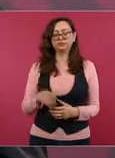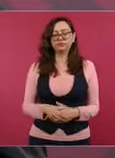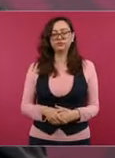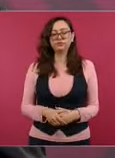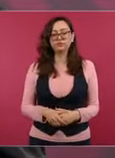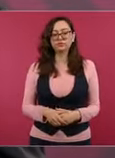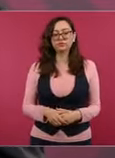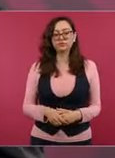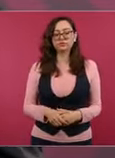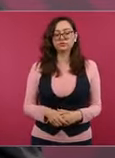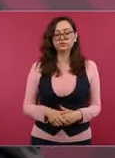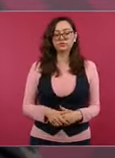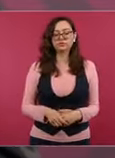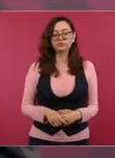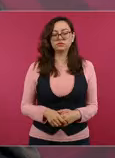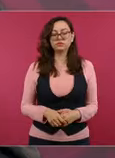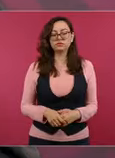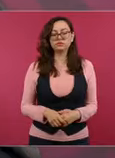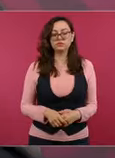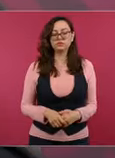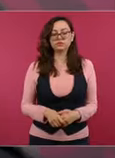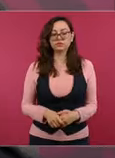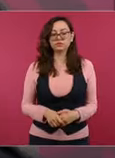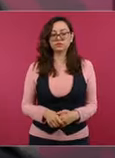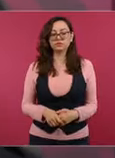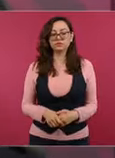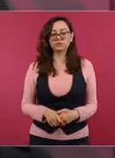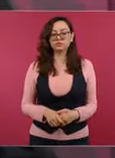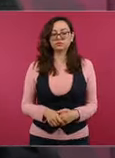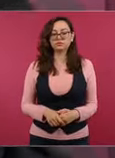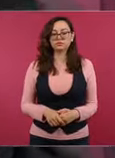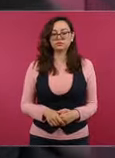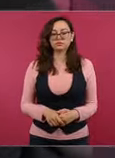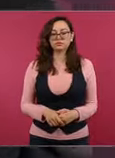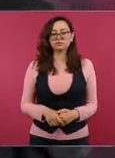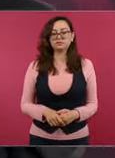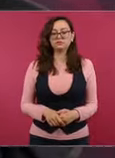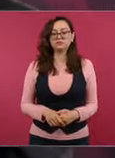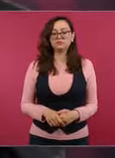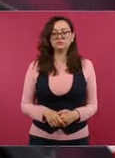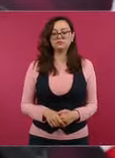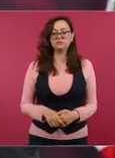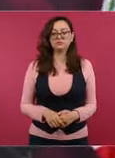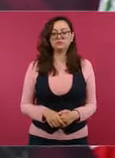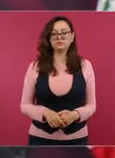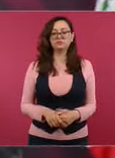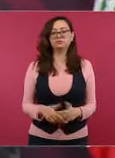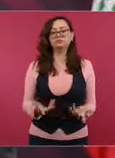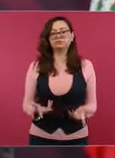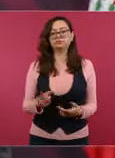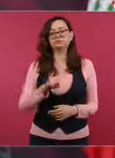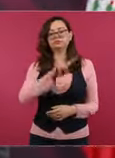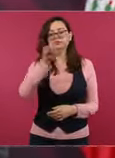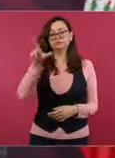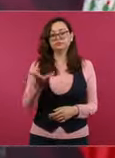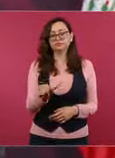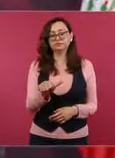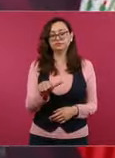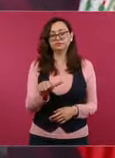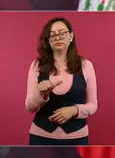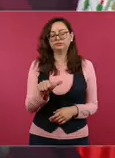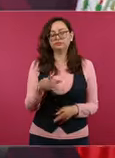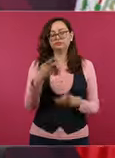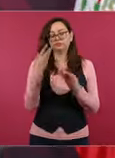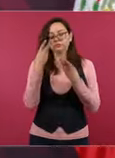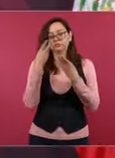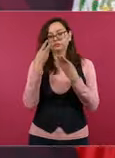en la mañana, al mediodía, y luego estuve en la convención bancaria, en la